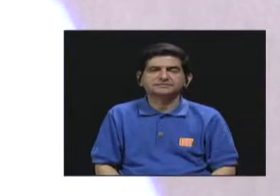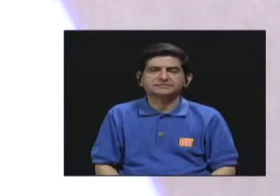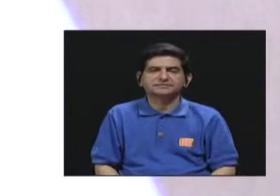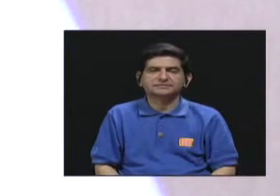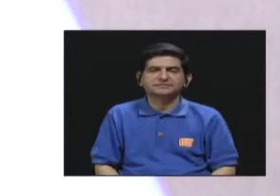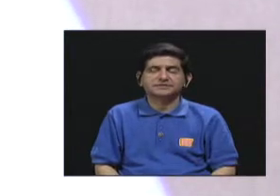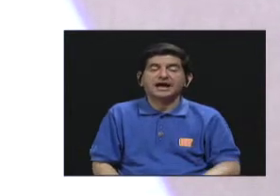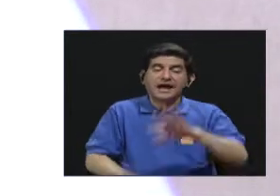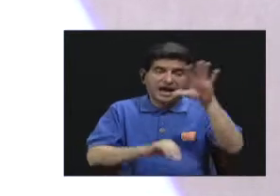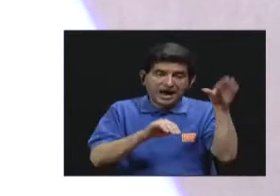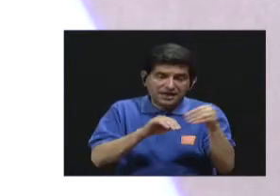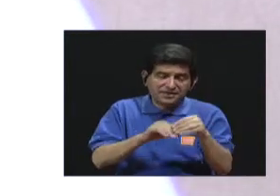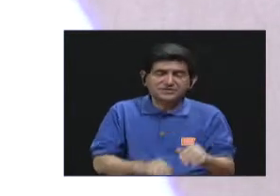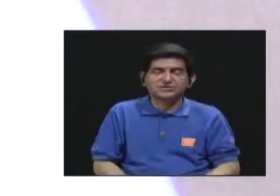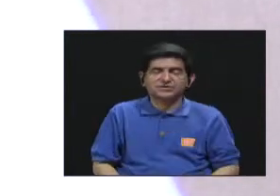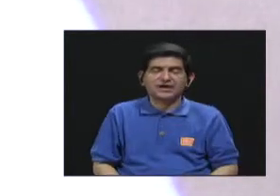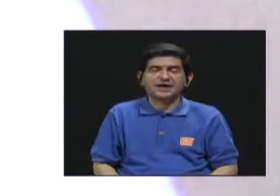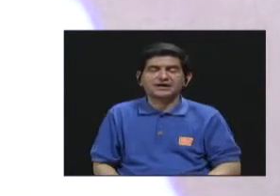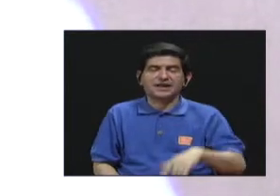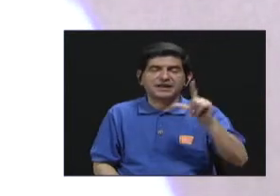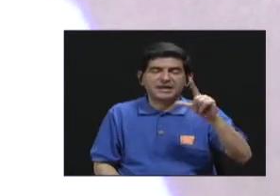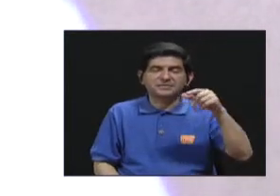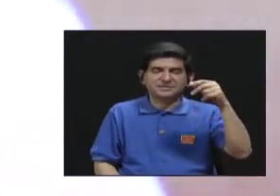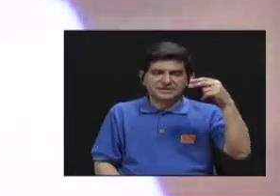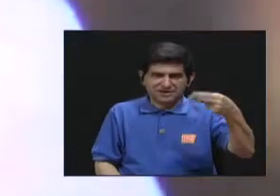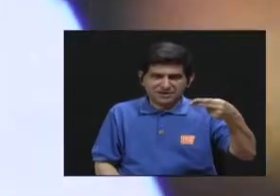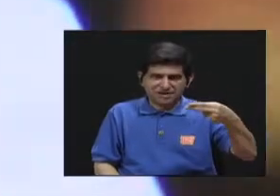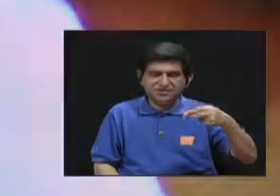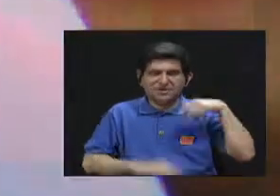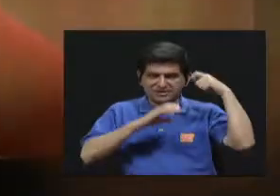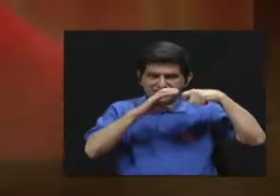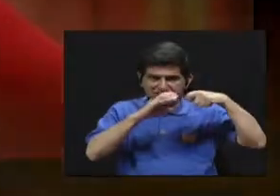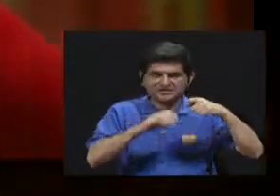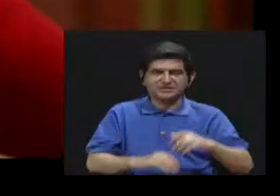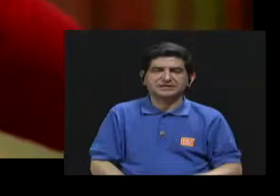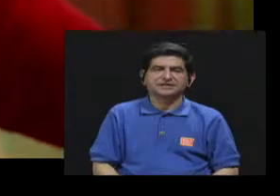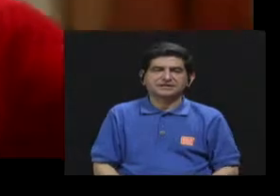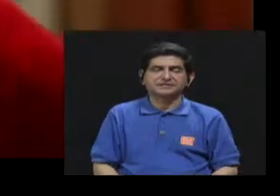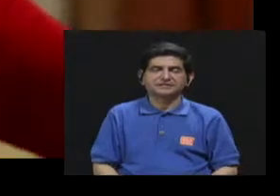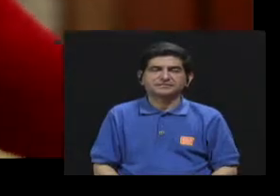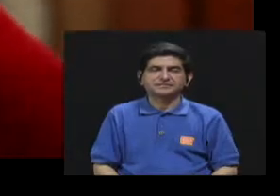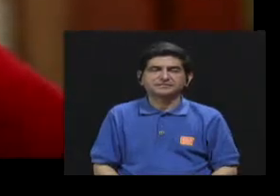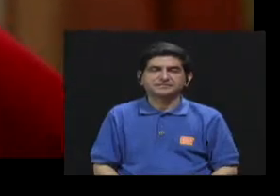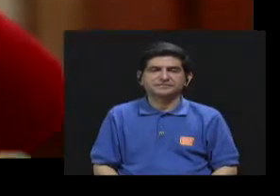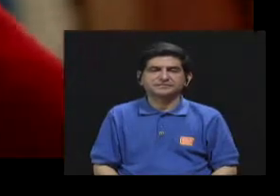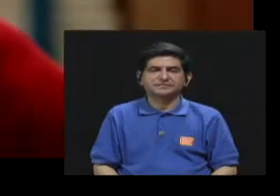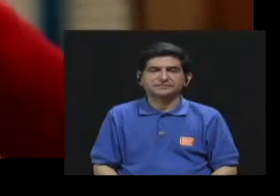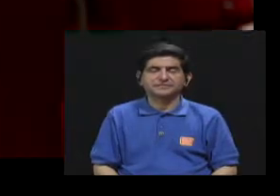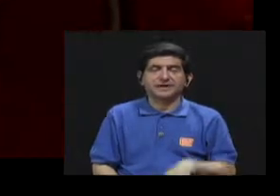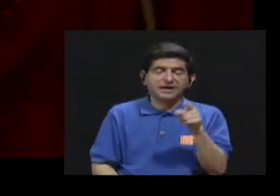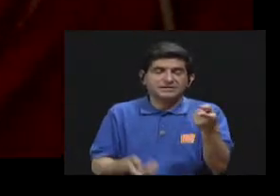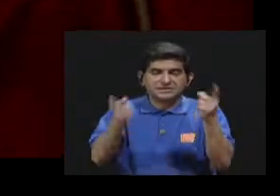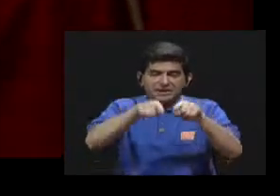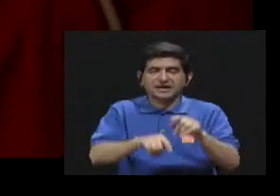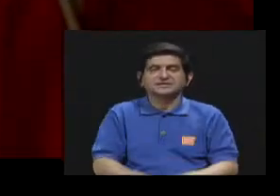en equipo. Adicional, cortesía de Elipsis, herramientas de cine, y es para Color Sol.